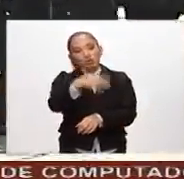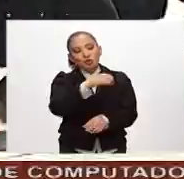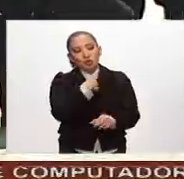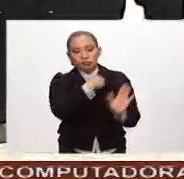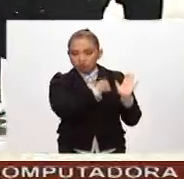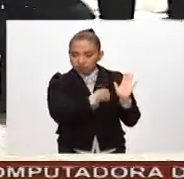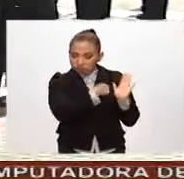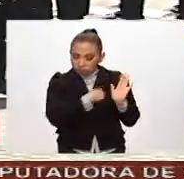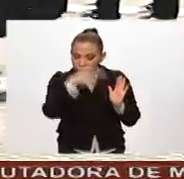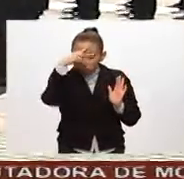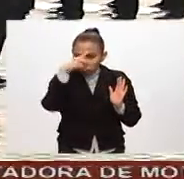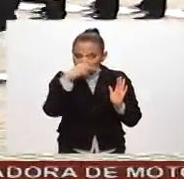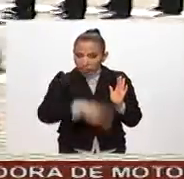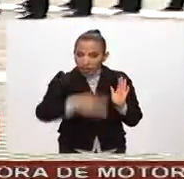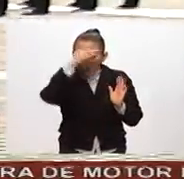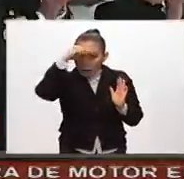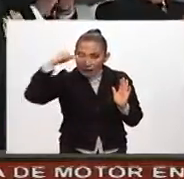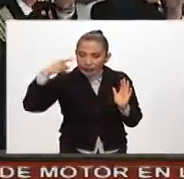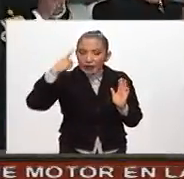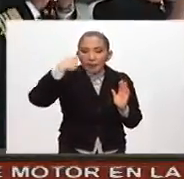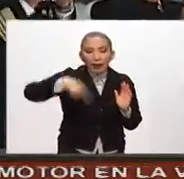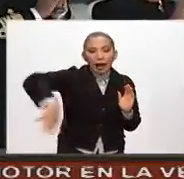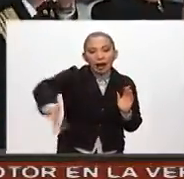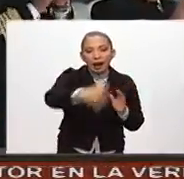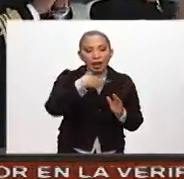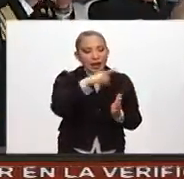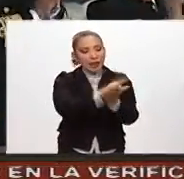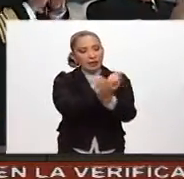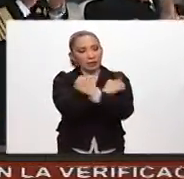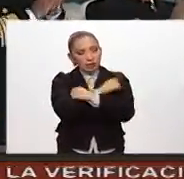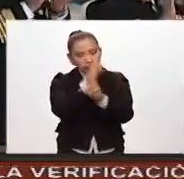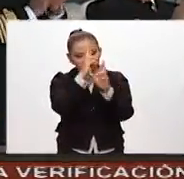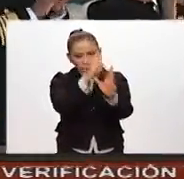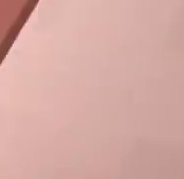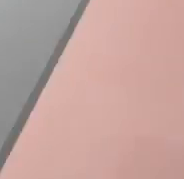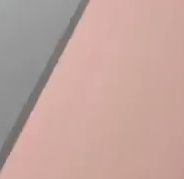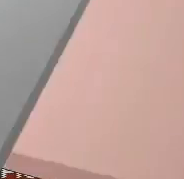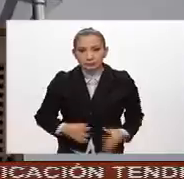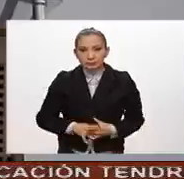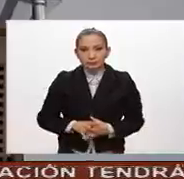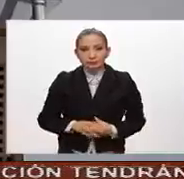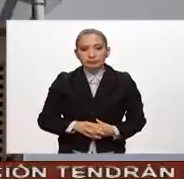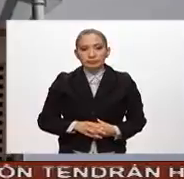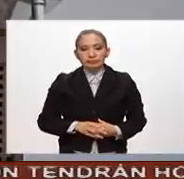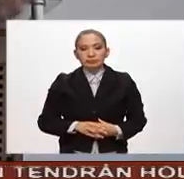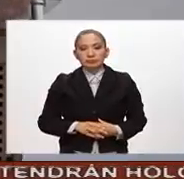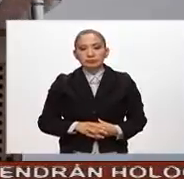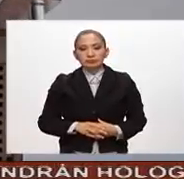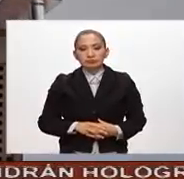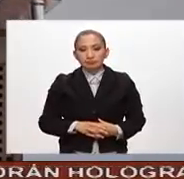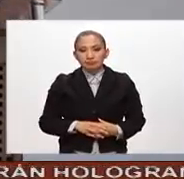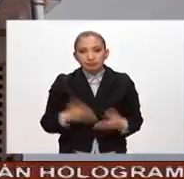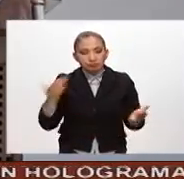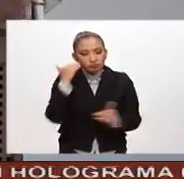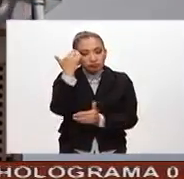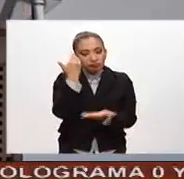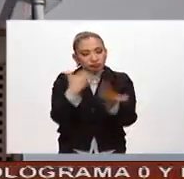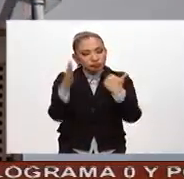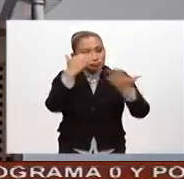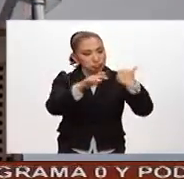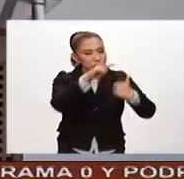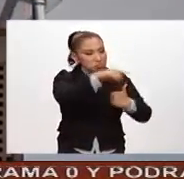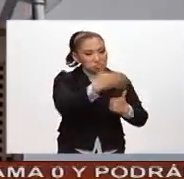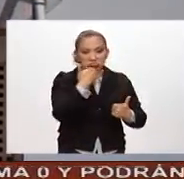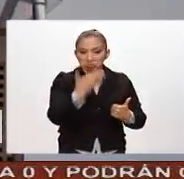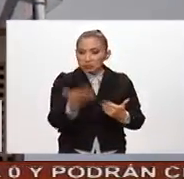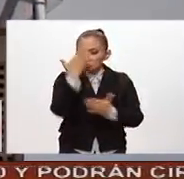de la Armada de México, precisamente también con la reforma educativa. El logro académico que nos